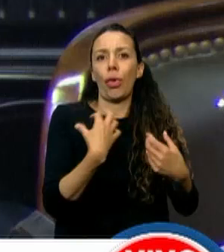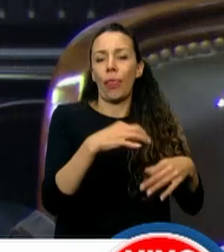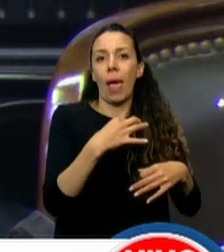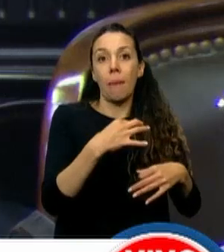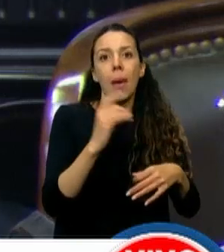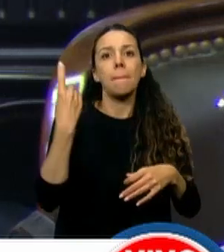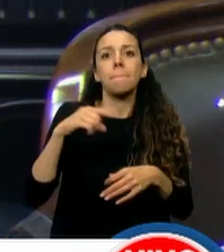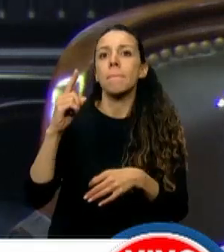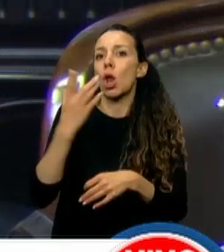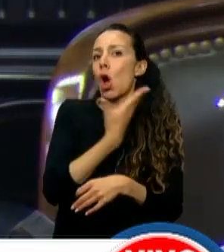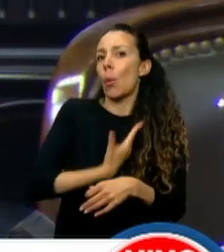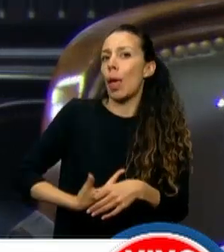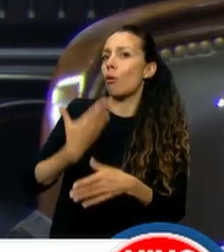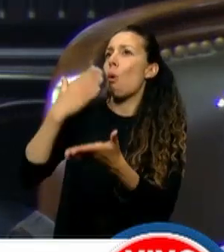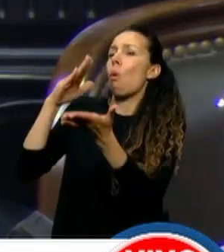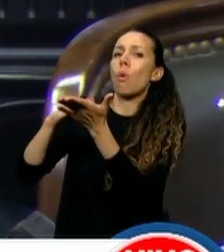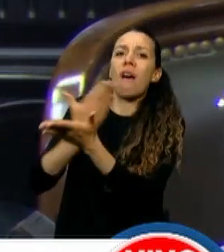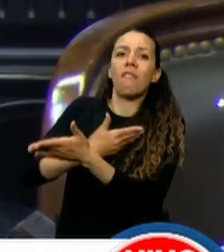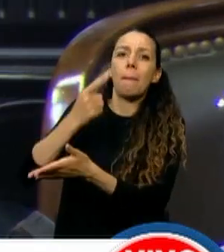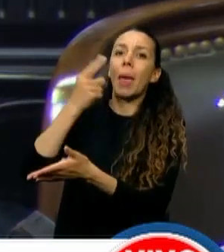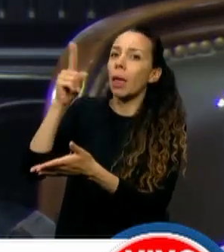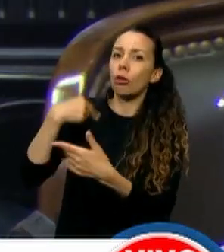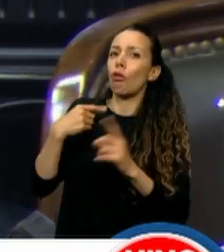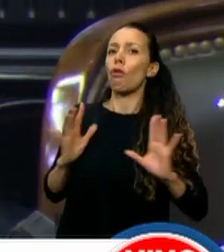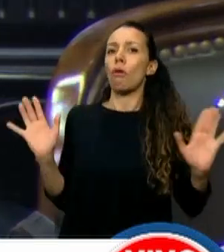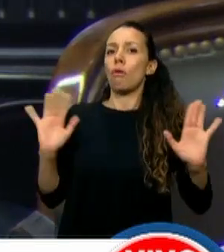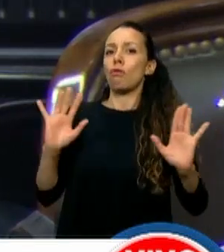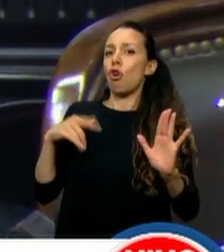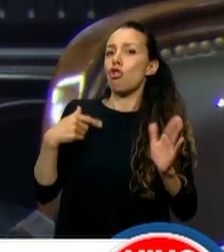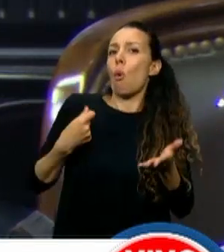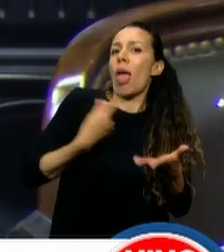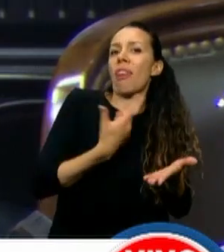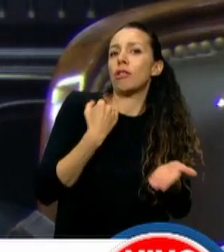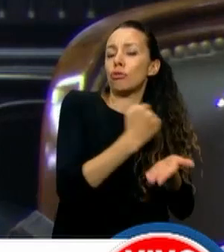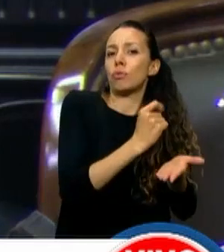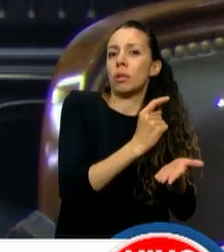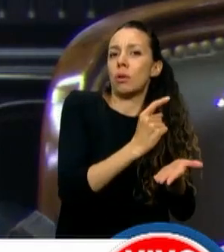Fondo Monetario que no lo iba a hacer. Entonces, ¿a quién le miente el gobierno?